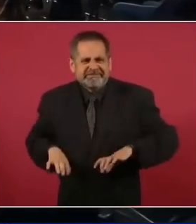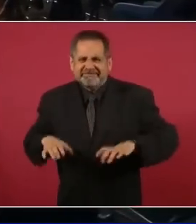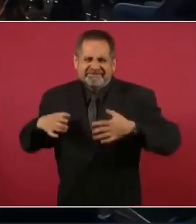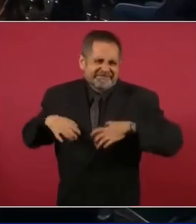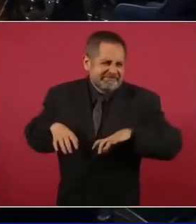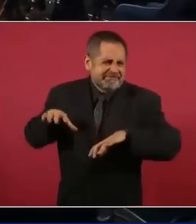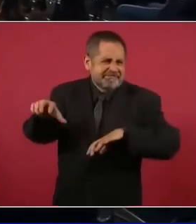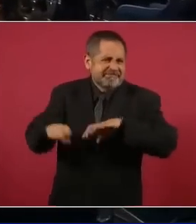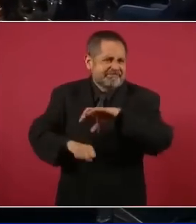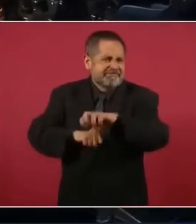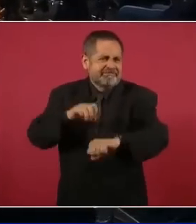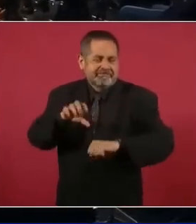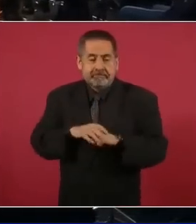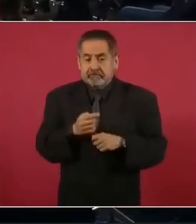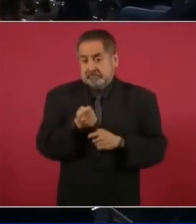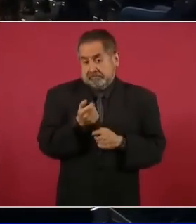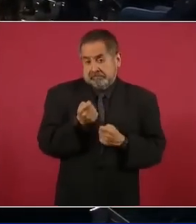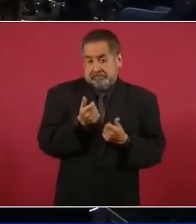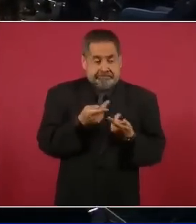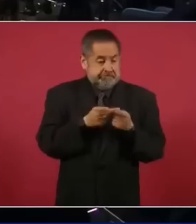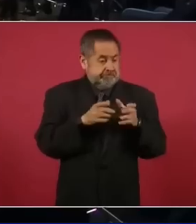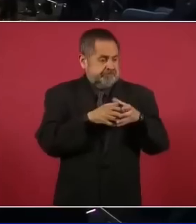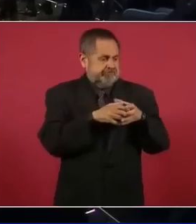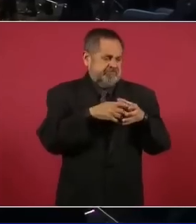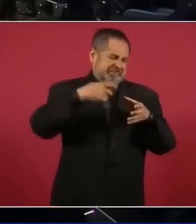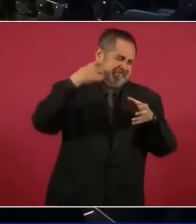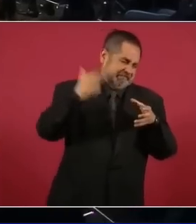en pocas manos.